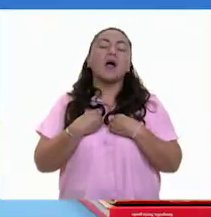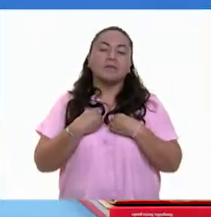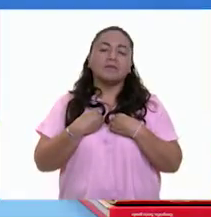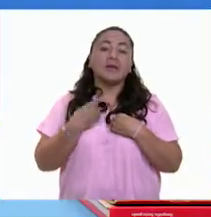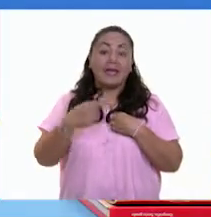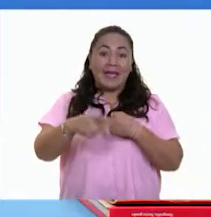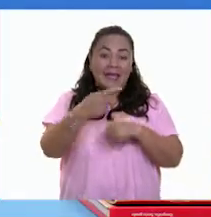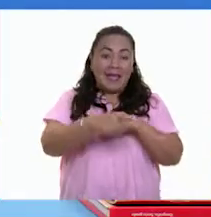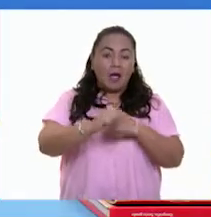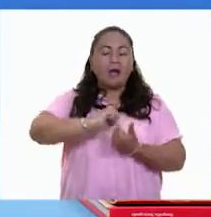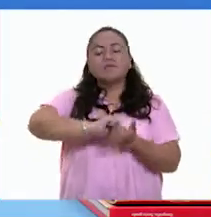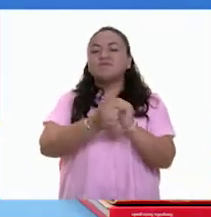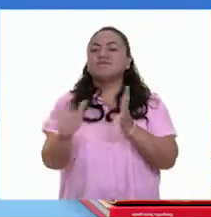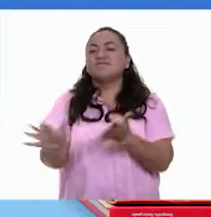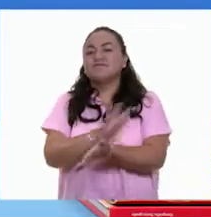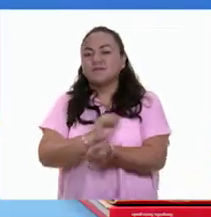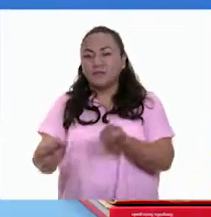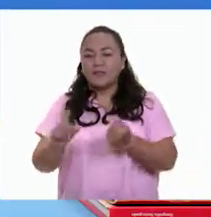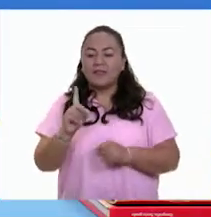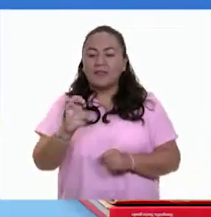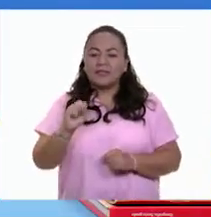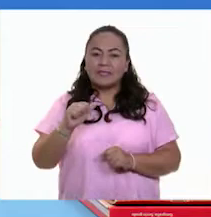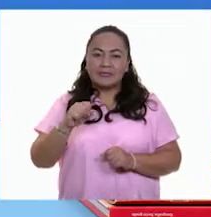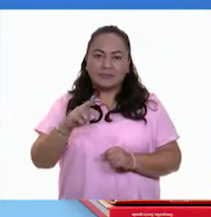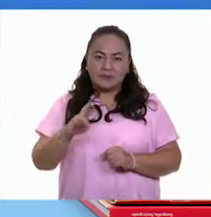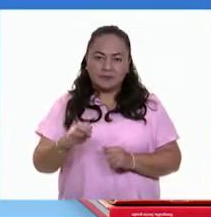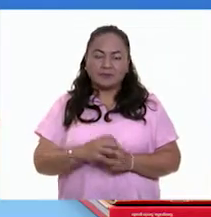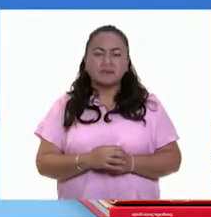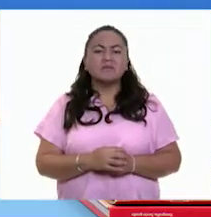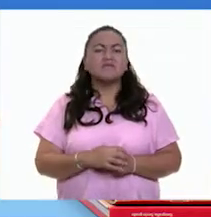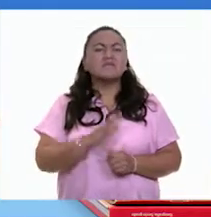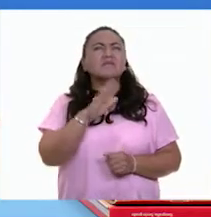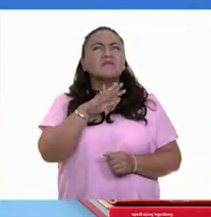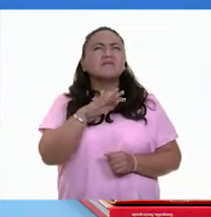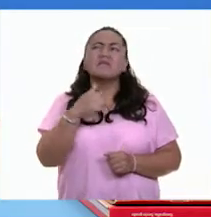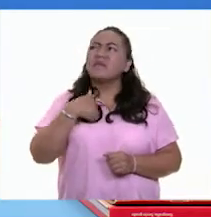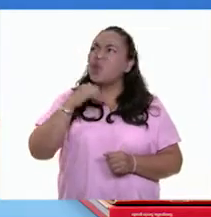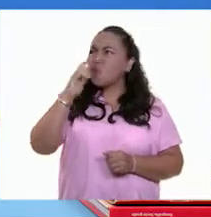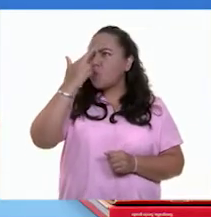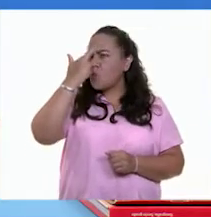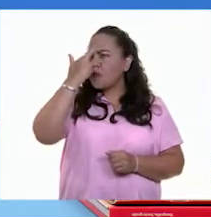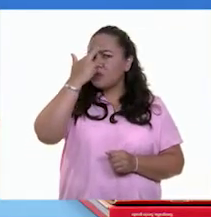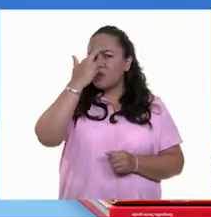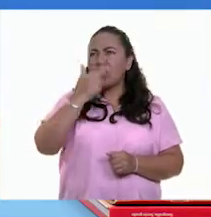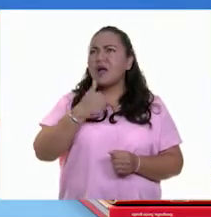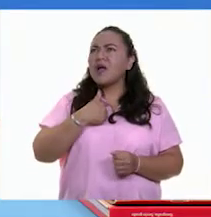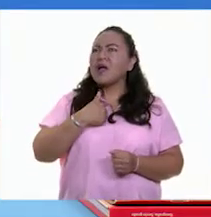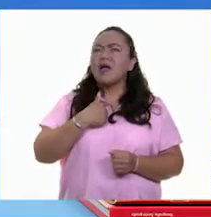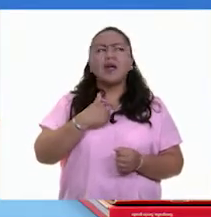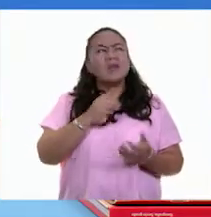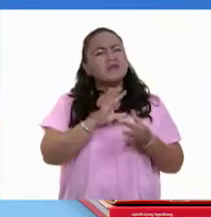Maestra, a propósito de lo que dice, recuerdo que en clases anteriores hablamos de la